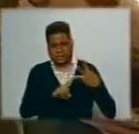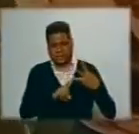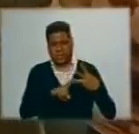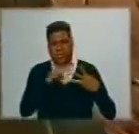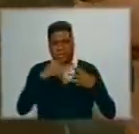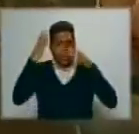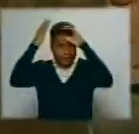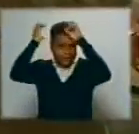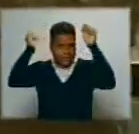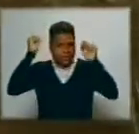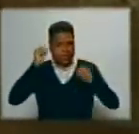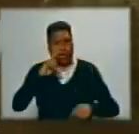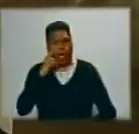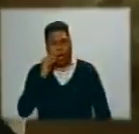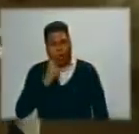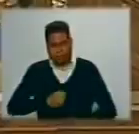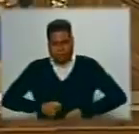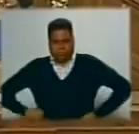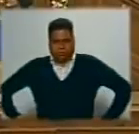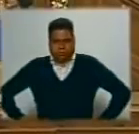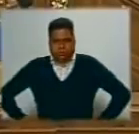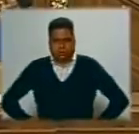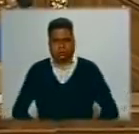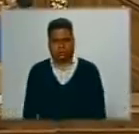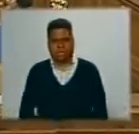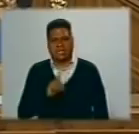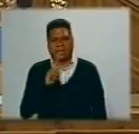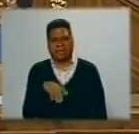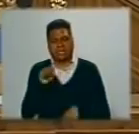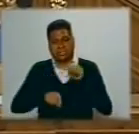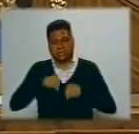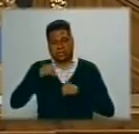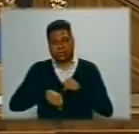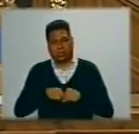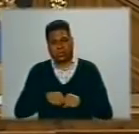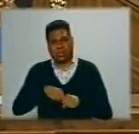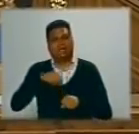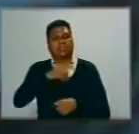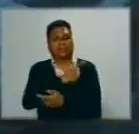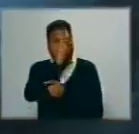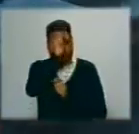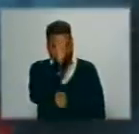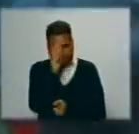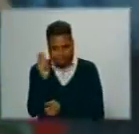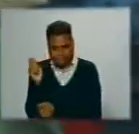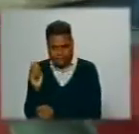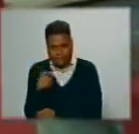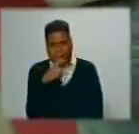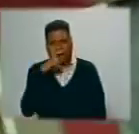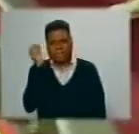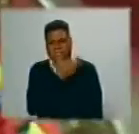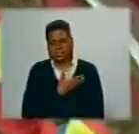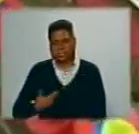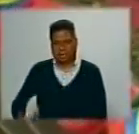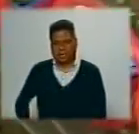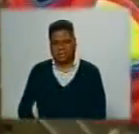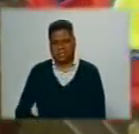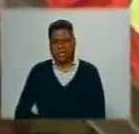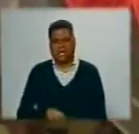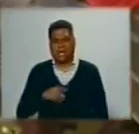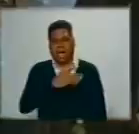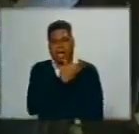Roy Chatterton. Pero sin duda alguna también reconocer a nuestro presidente Nicolás Maduro, el presidente de la paz,